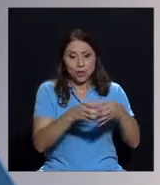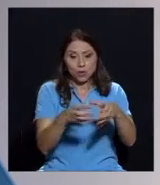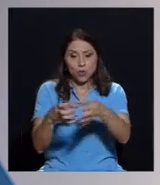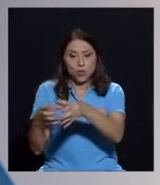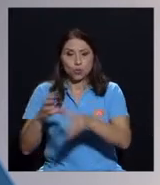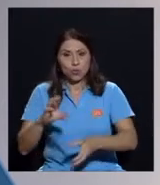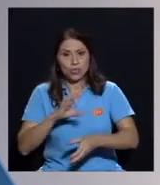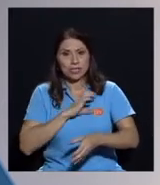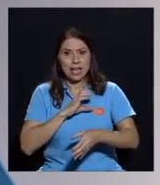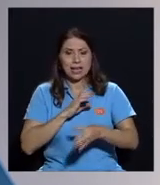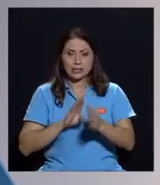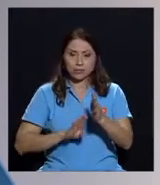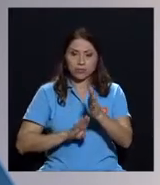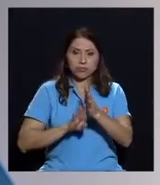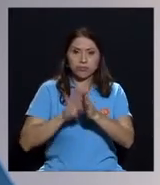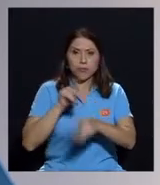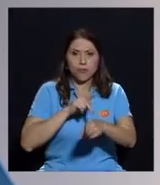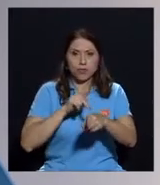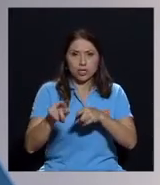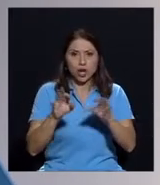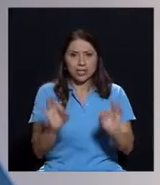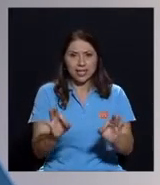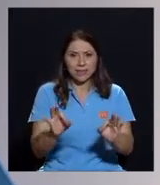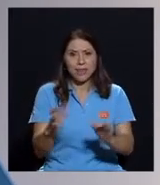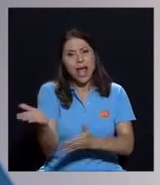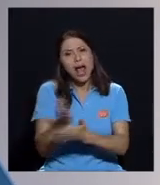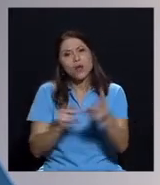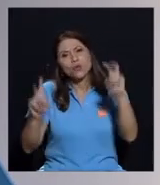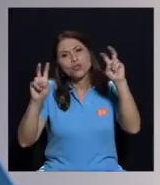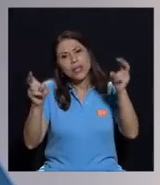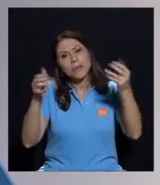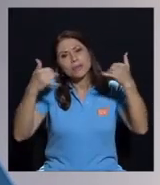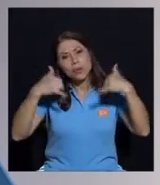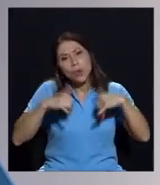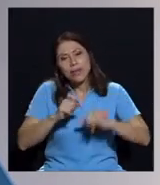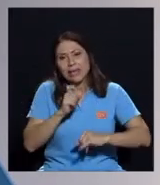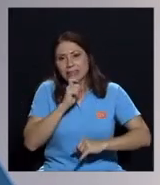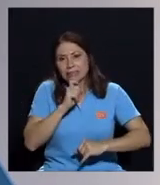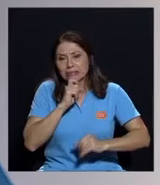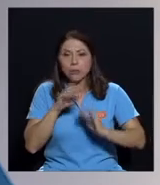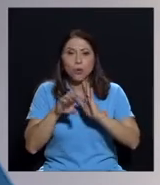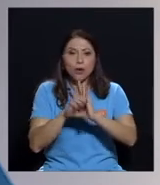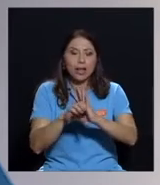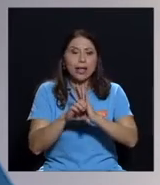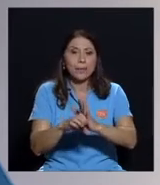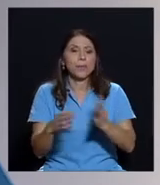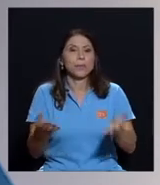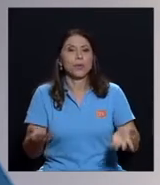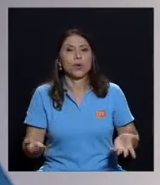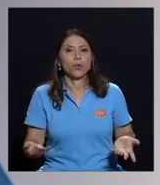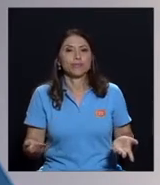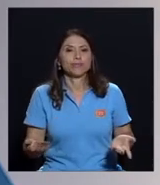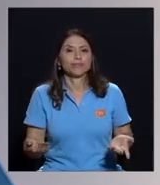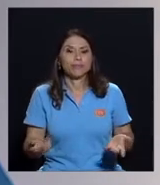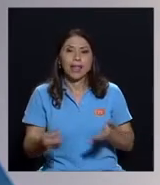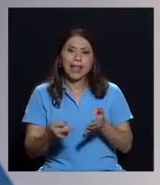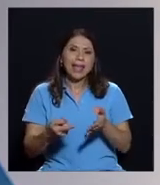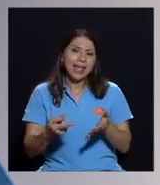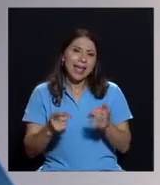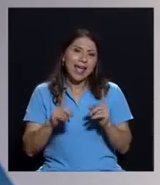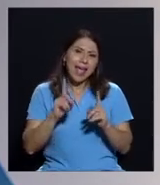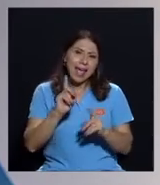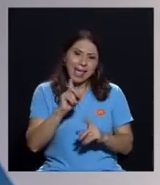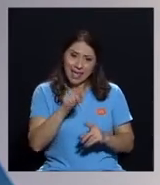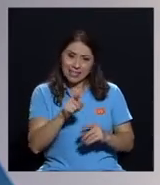hay temas que son siguen siendo cuellos de botella por ejemplo hay veces que uno hay que devolverle